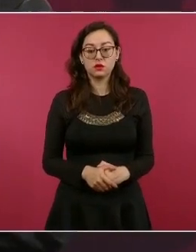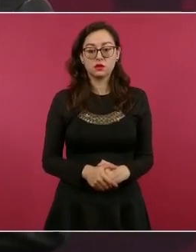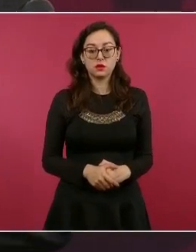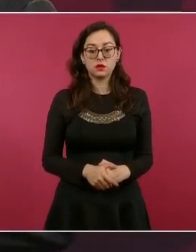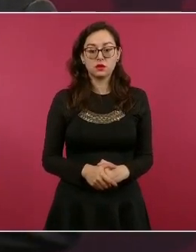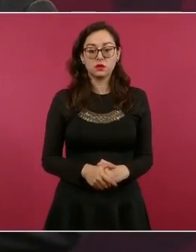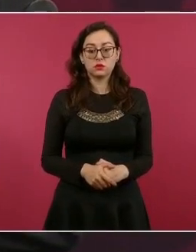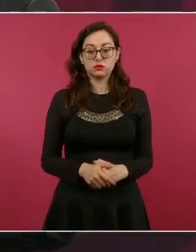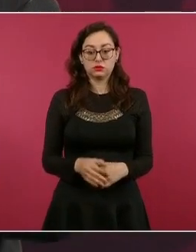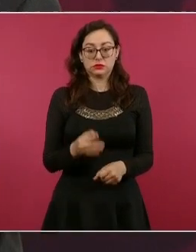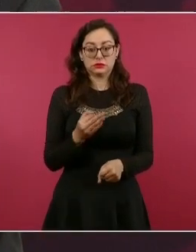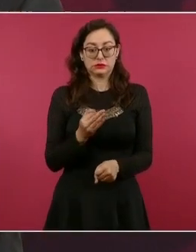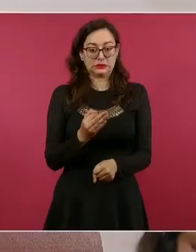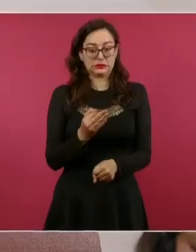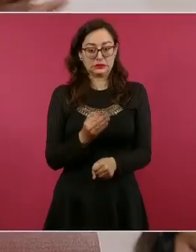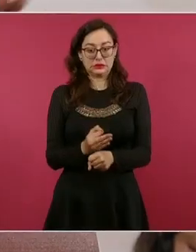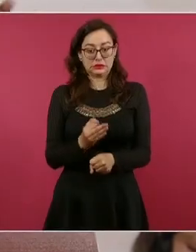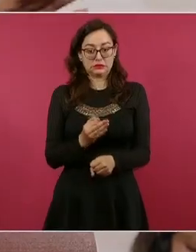pase